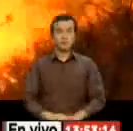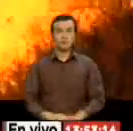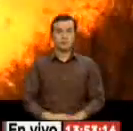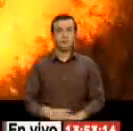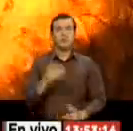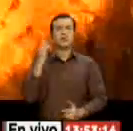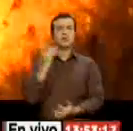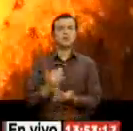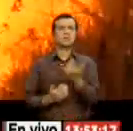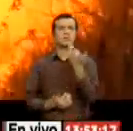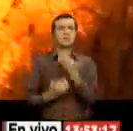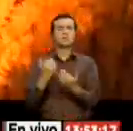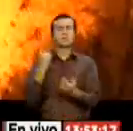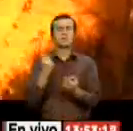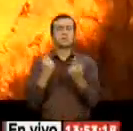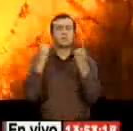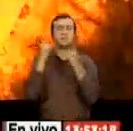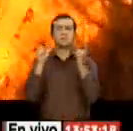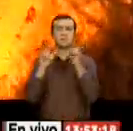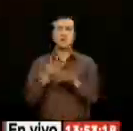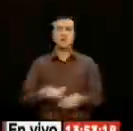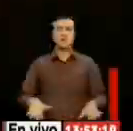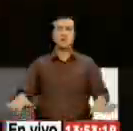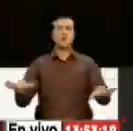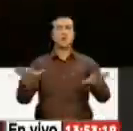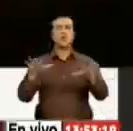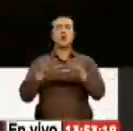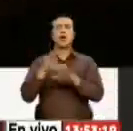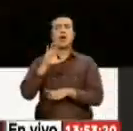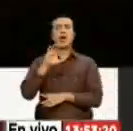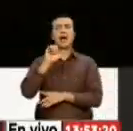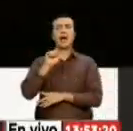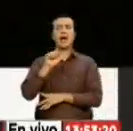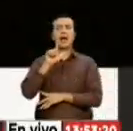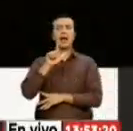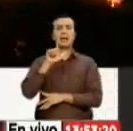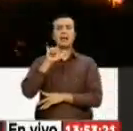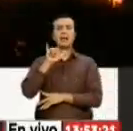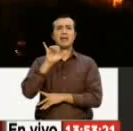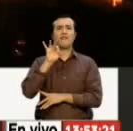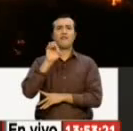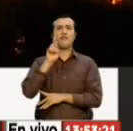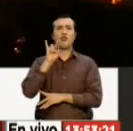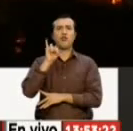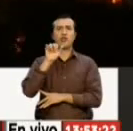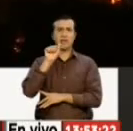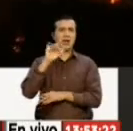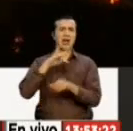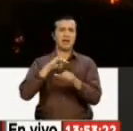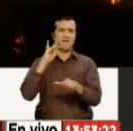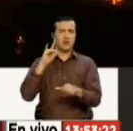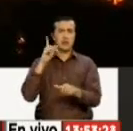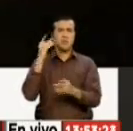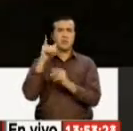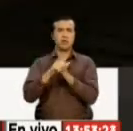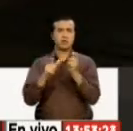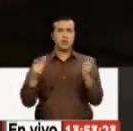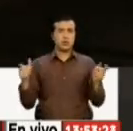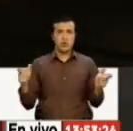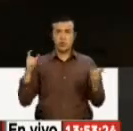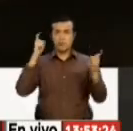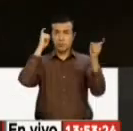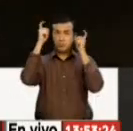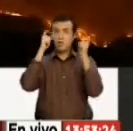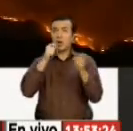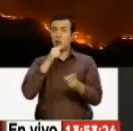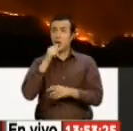Un incendio forestal sorprendió a los habitantes del condado de Ventura, en California, la noche de lunes. Tras varias horas, los bomberos no han podido controlar las llamas,